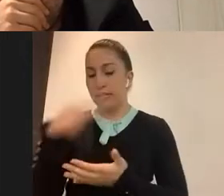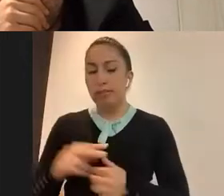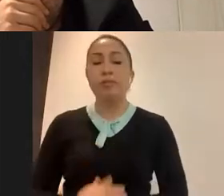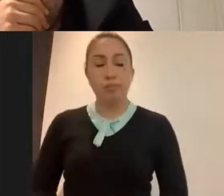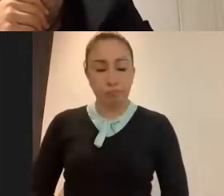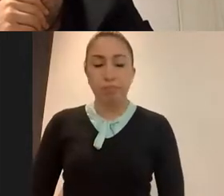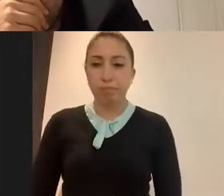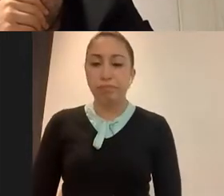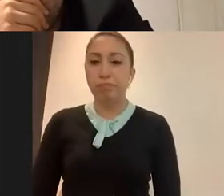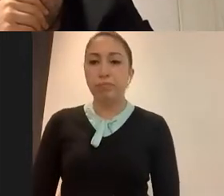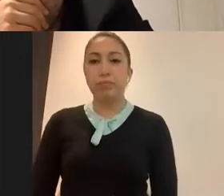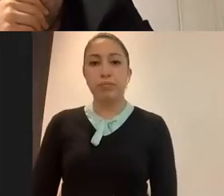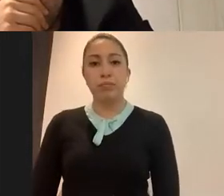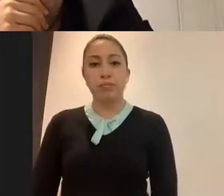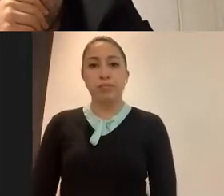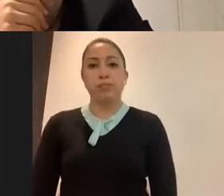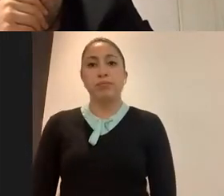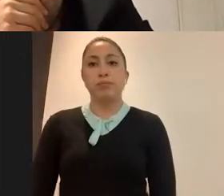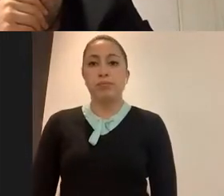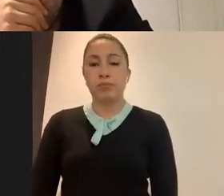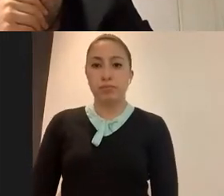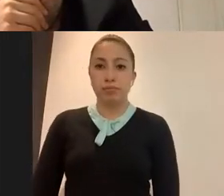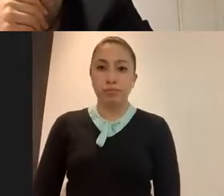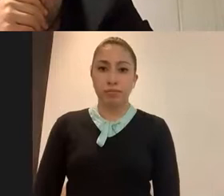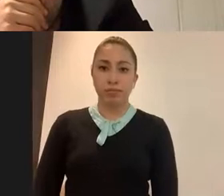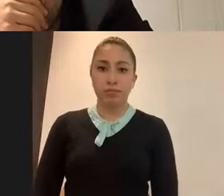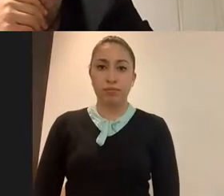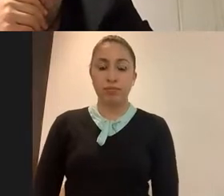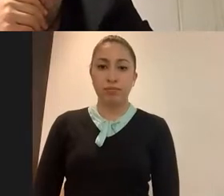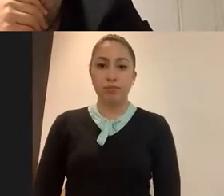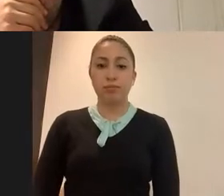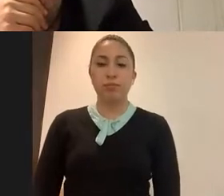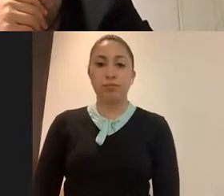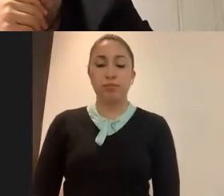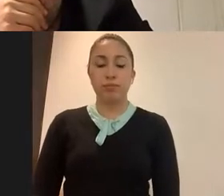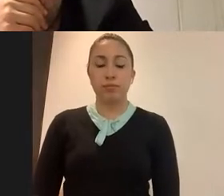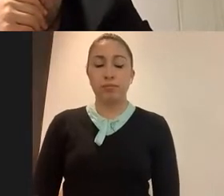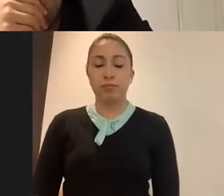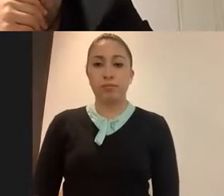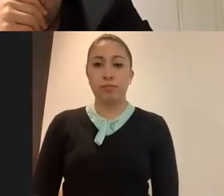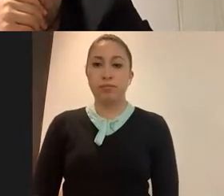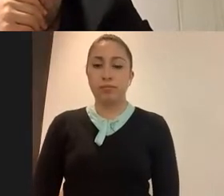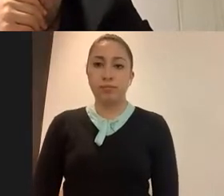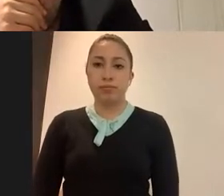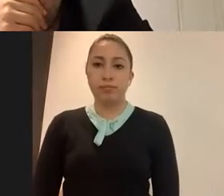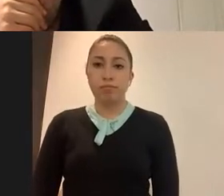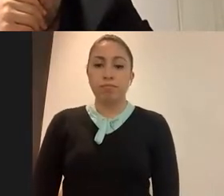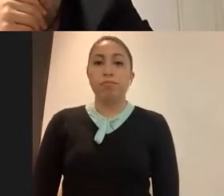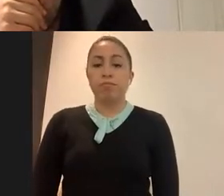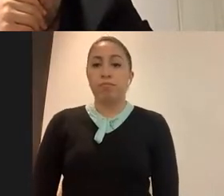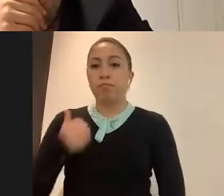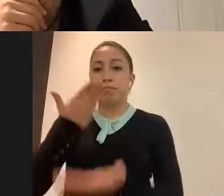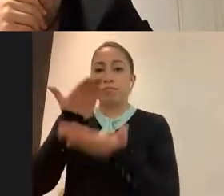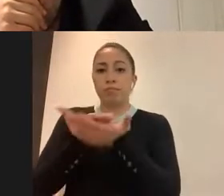de las plataformas digitales y redes sociales del Congreso de la Ciudad de México. Me permito solicitarle